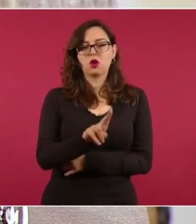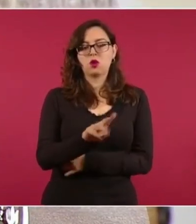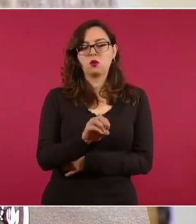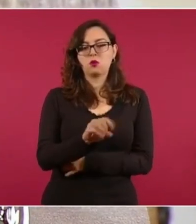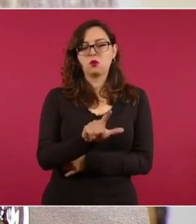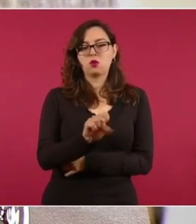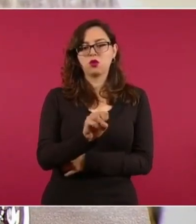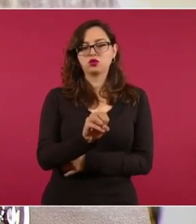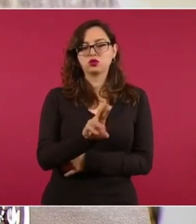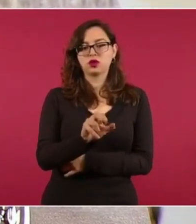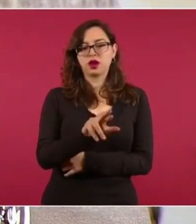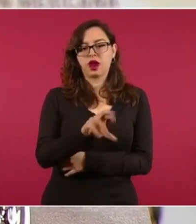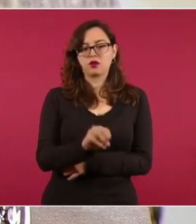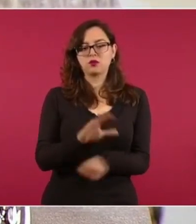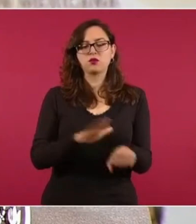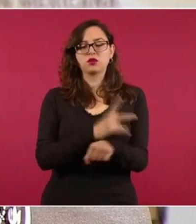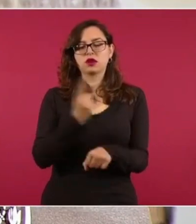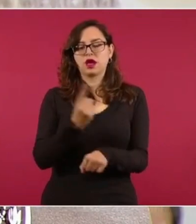donde